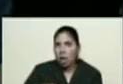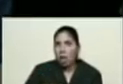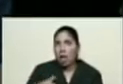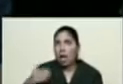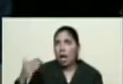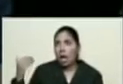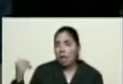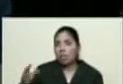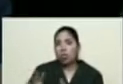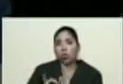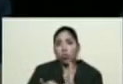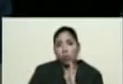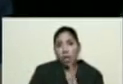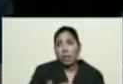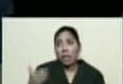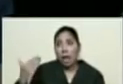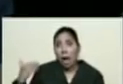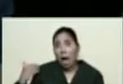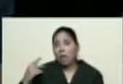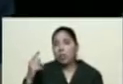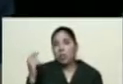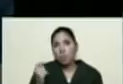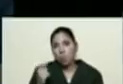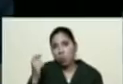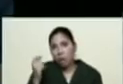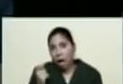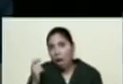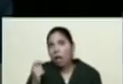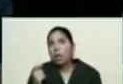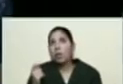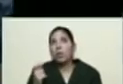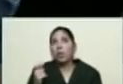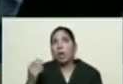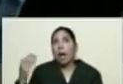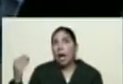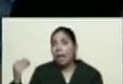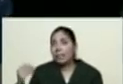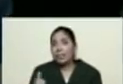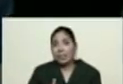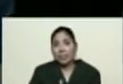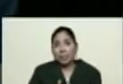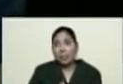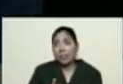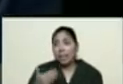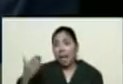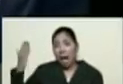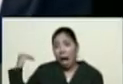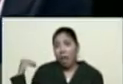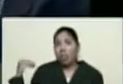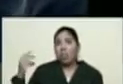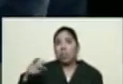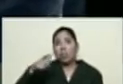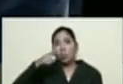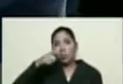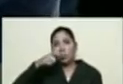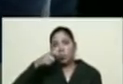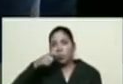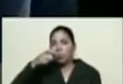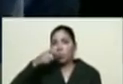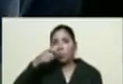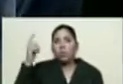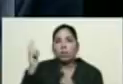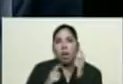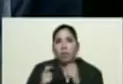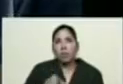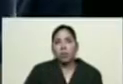asambleísta constituyente, el diputado, antes su asistente y antes su seguridad. Cuando Hugo Chávez salió de prisión